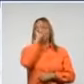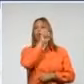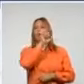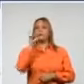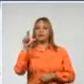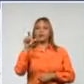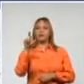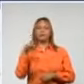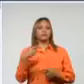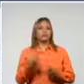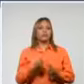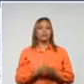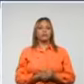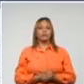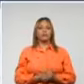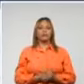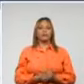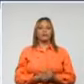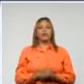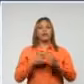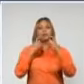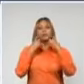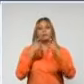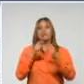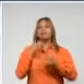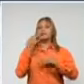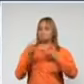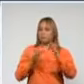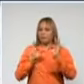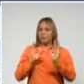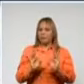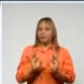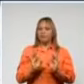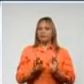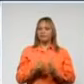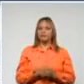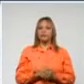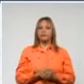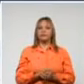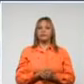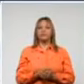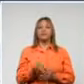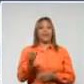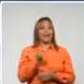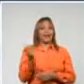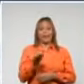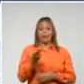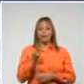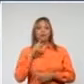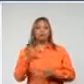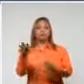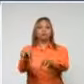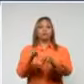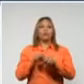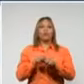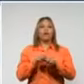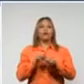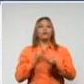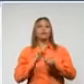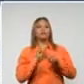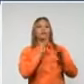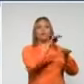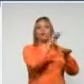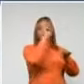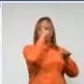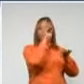sea, lo importante es eso, ¿no? Cogerlos a tiempo, aislarlos, aún